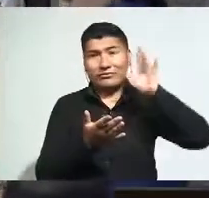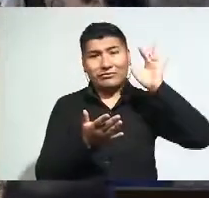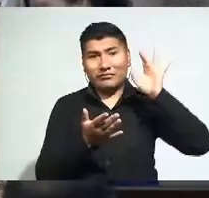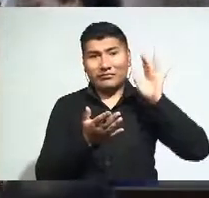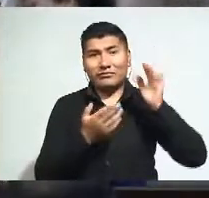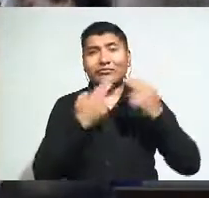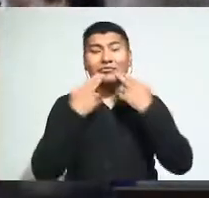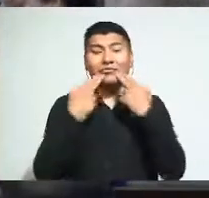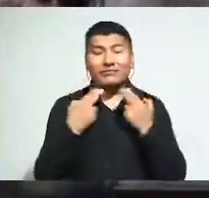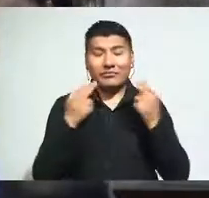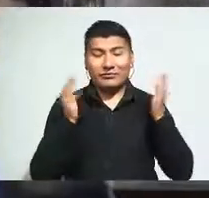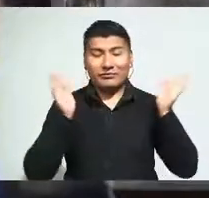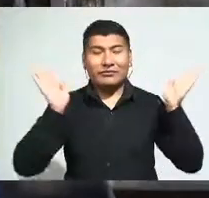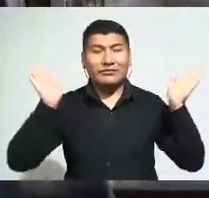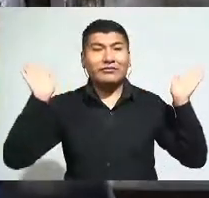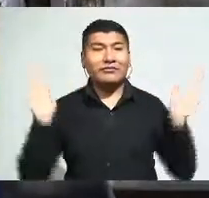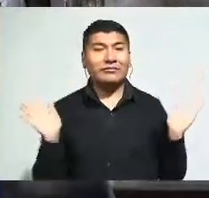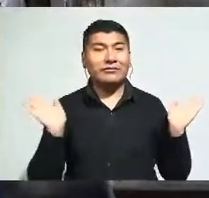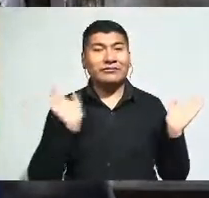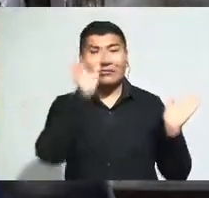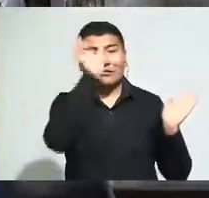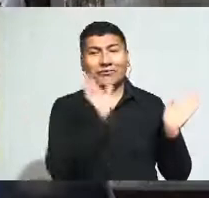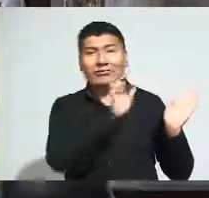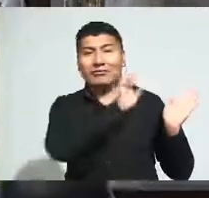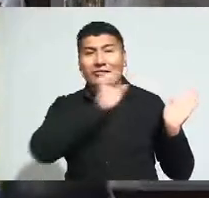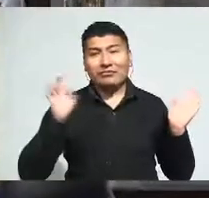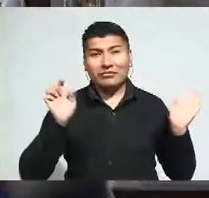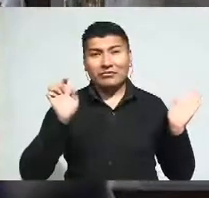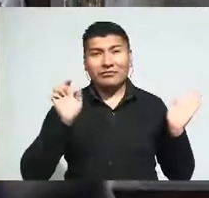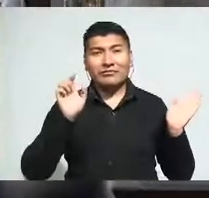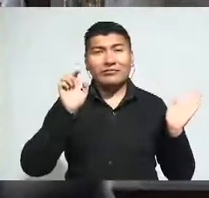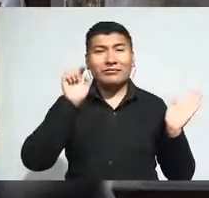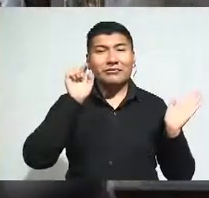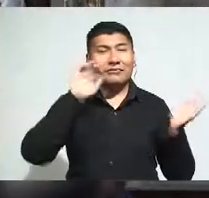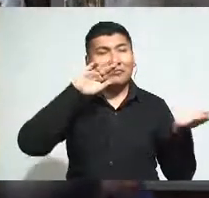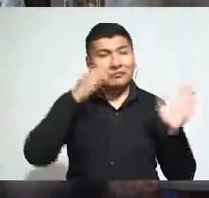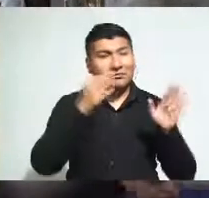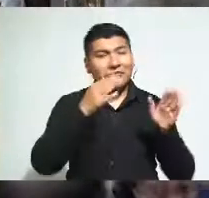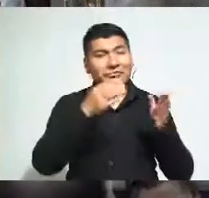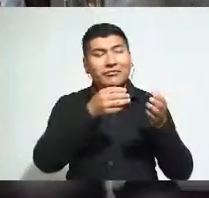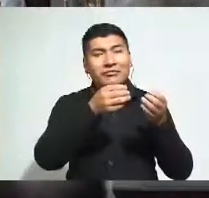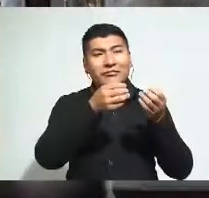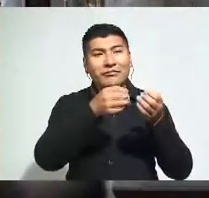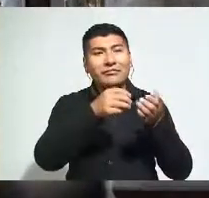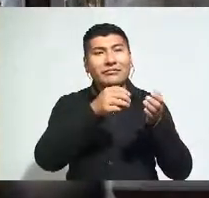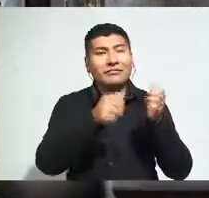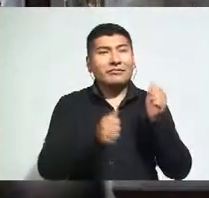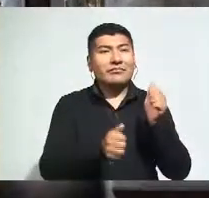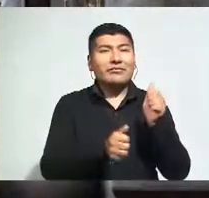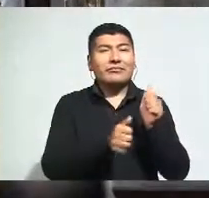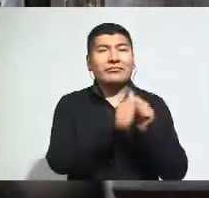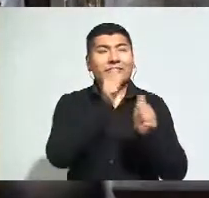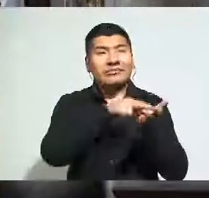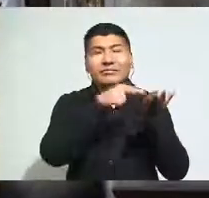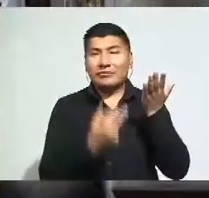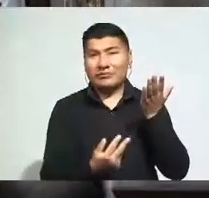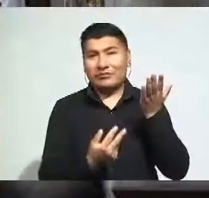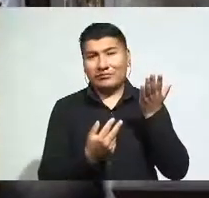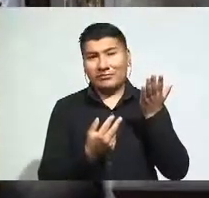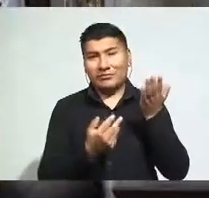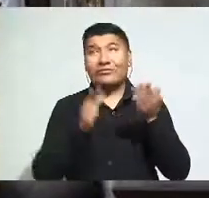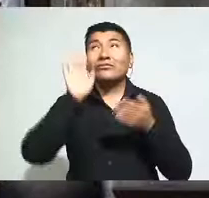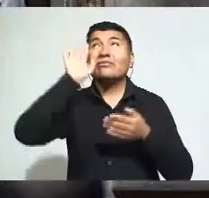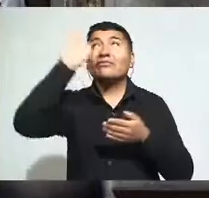la cruz donde parece más un vencido que un vencedor su realeza